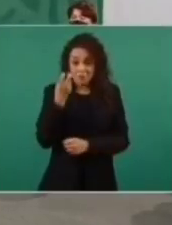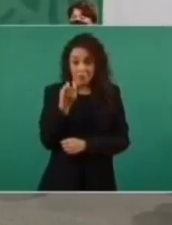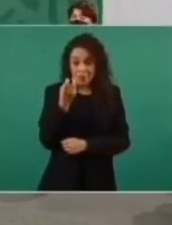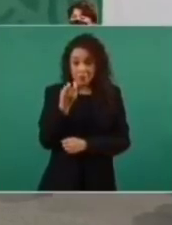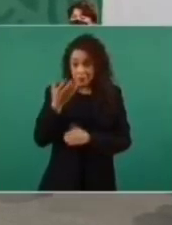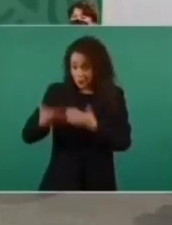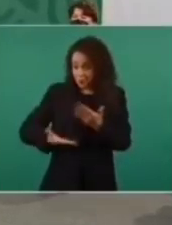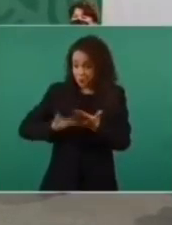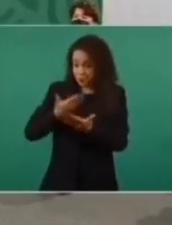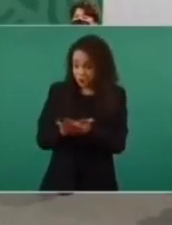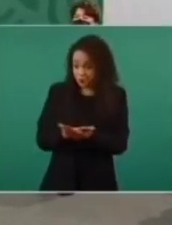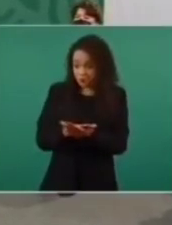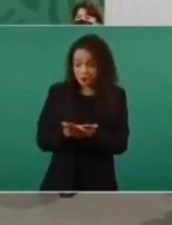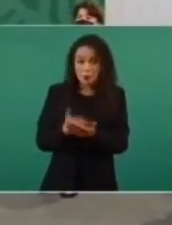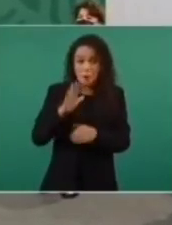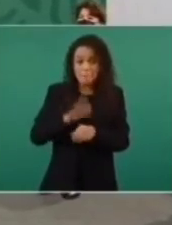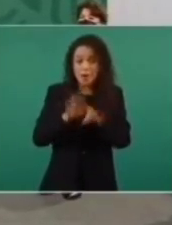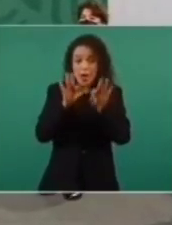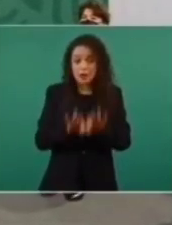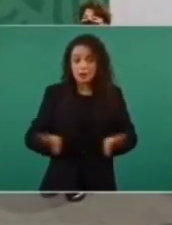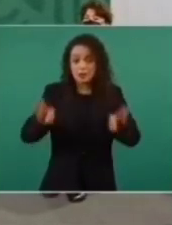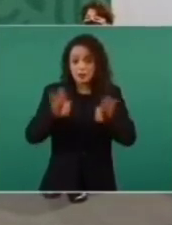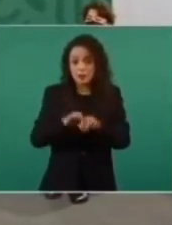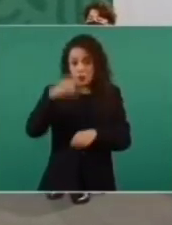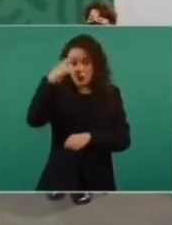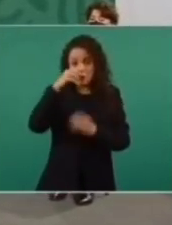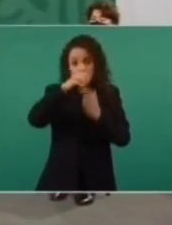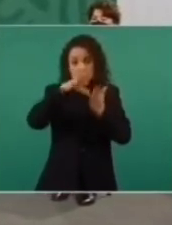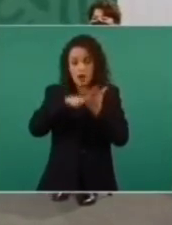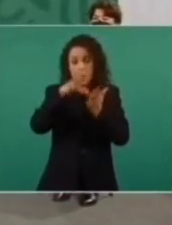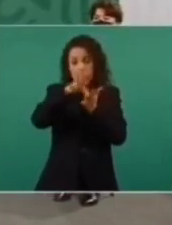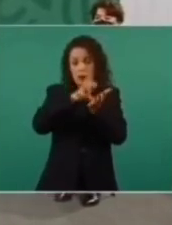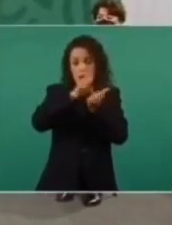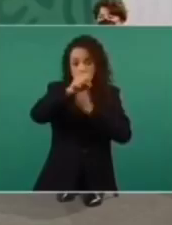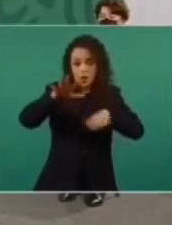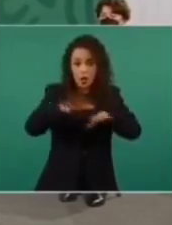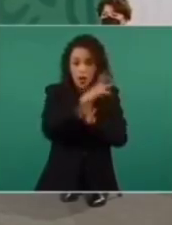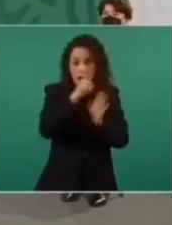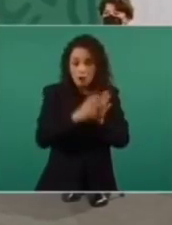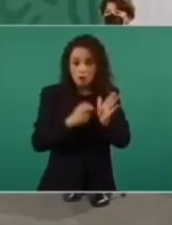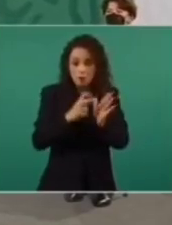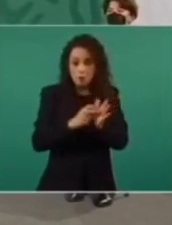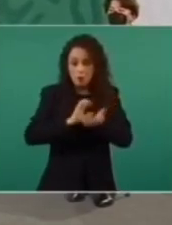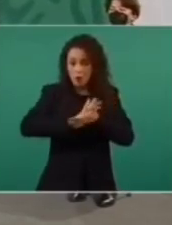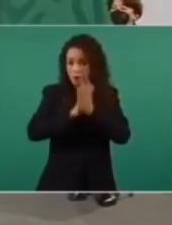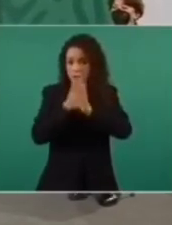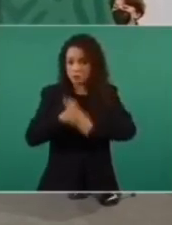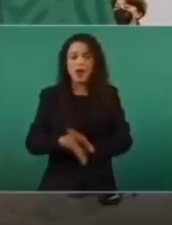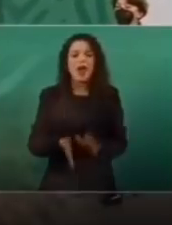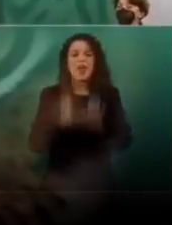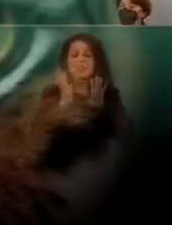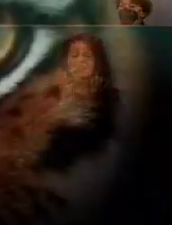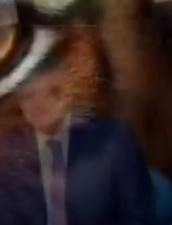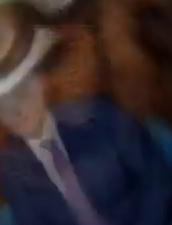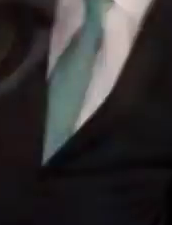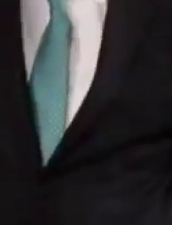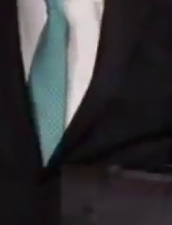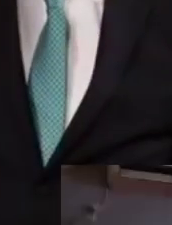reformas principales a la Constitución ya se aprobaron.